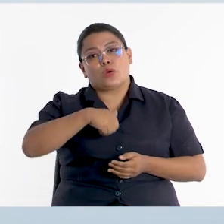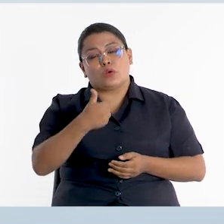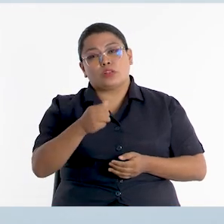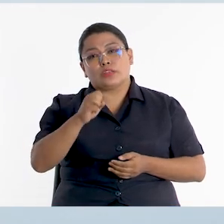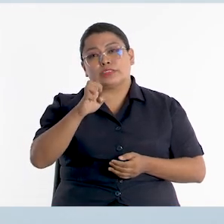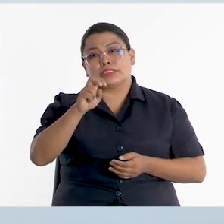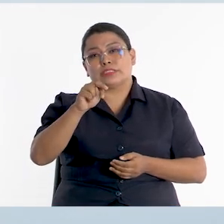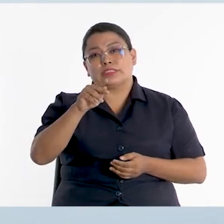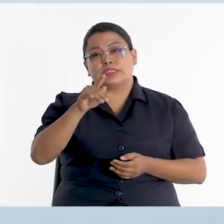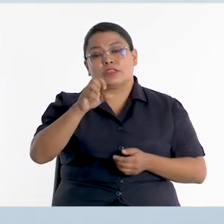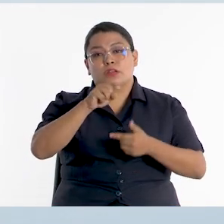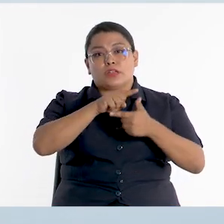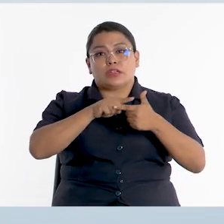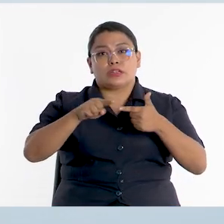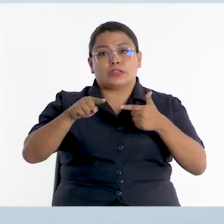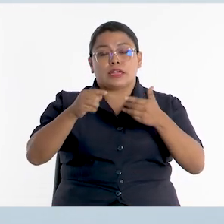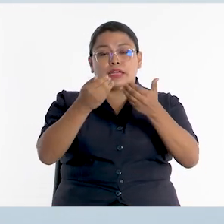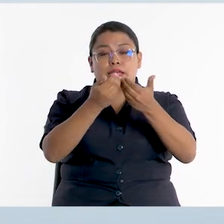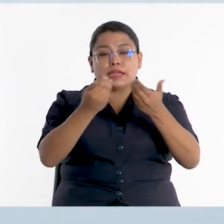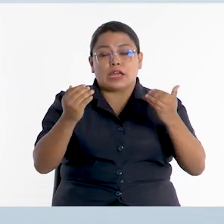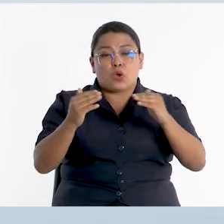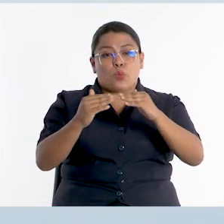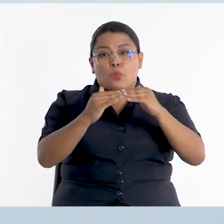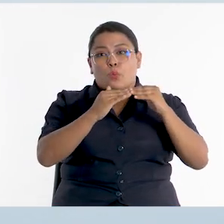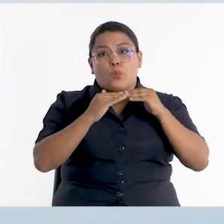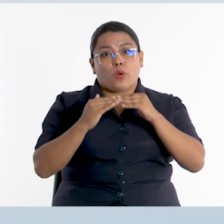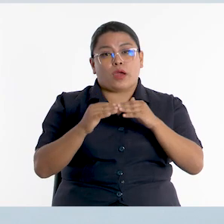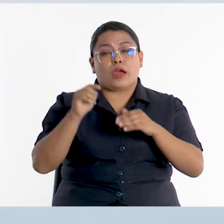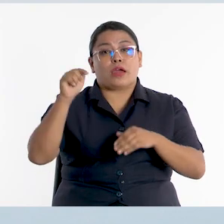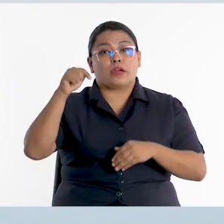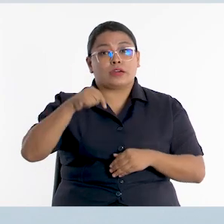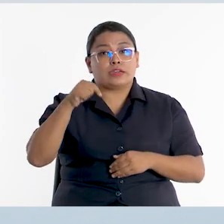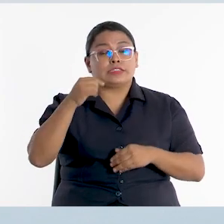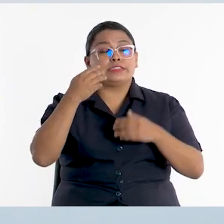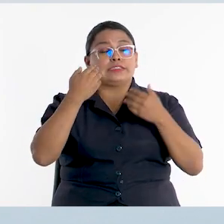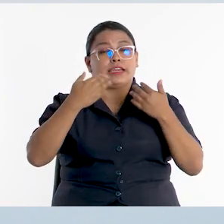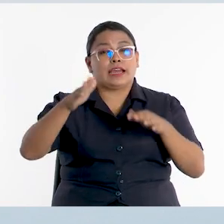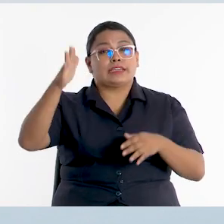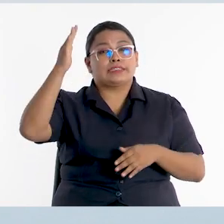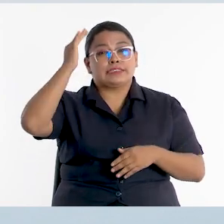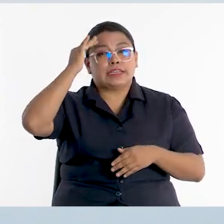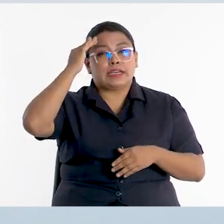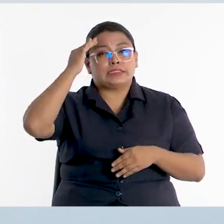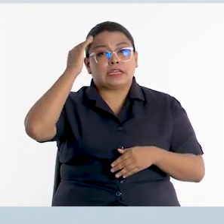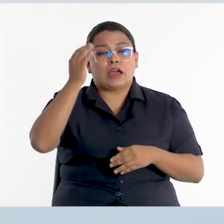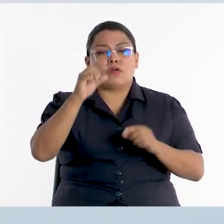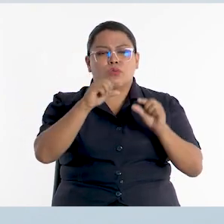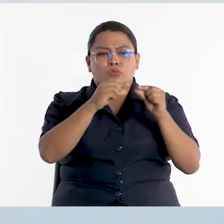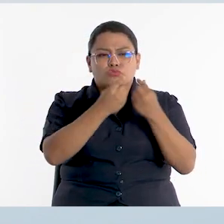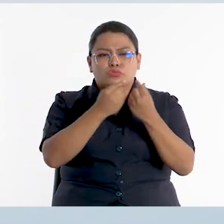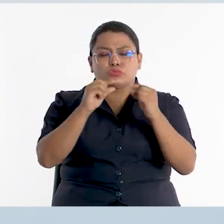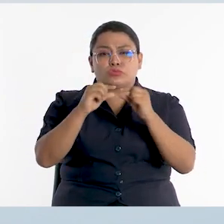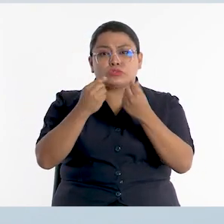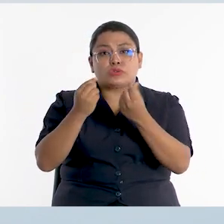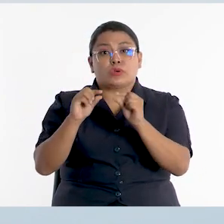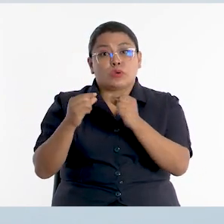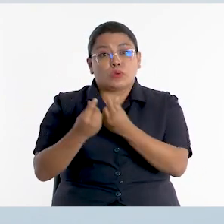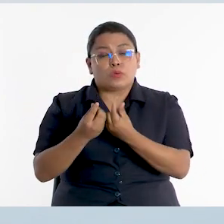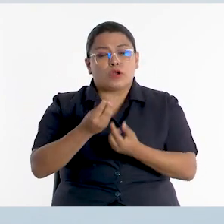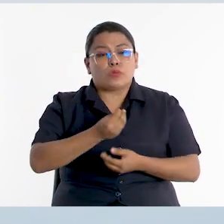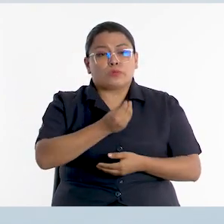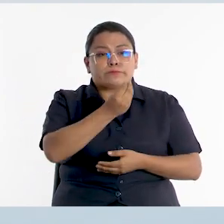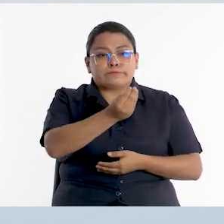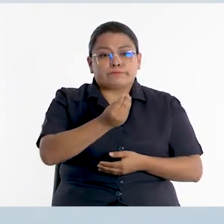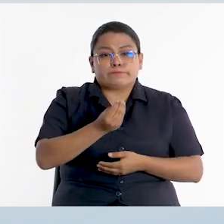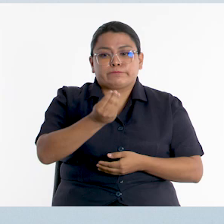El otro sentido de la división es el reparto equitativo. En este caso, ya se sabe la cantidad de grupos en los que